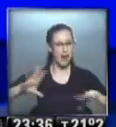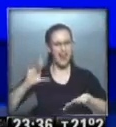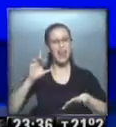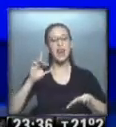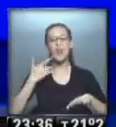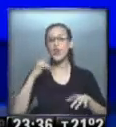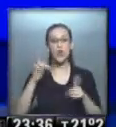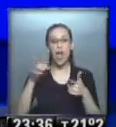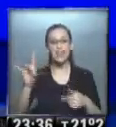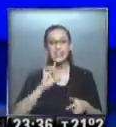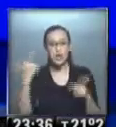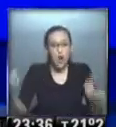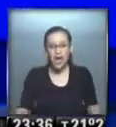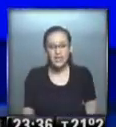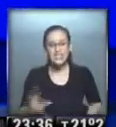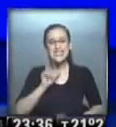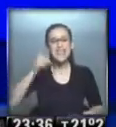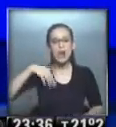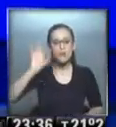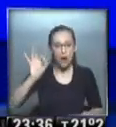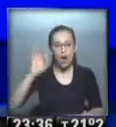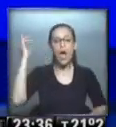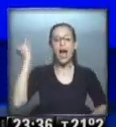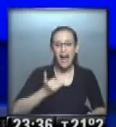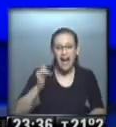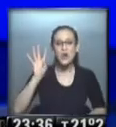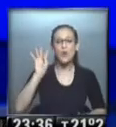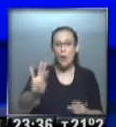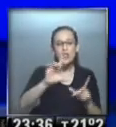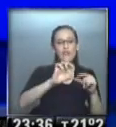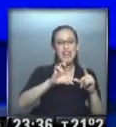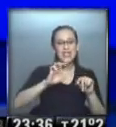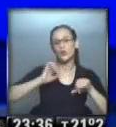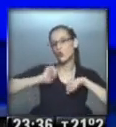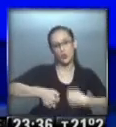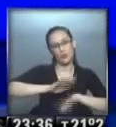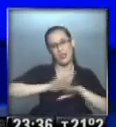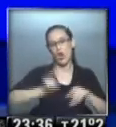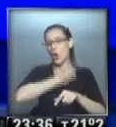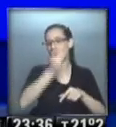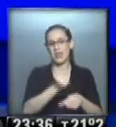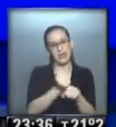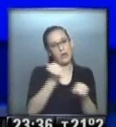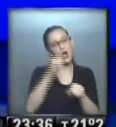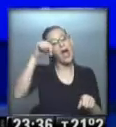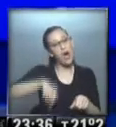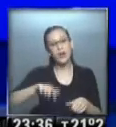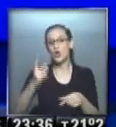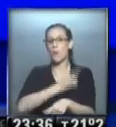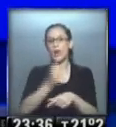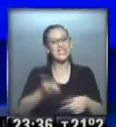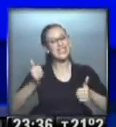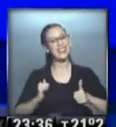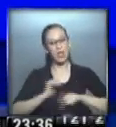el entrenador, porque Guillermo Barros Schelotto sufrió 4 fechas de suspensión y de esta manera entonces no va a estar sentado en el